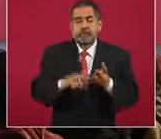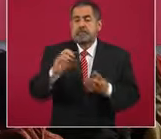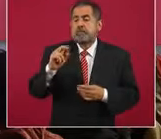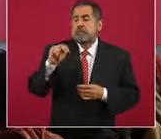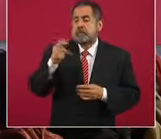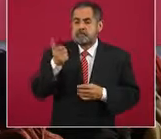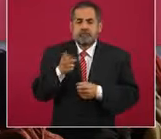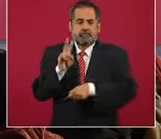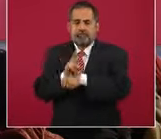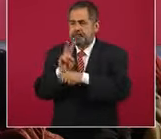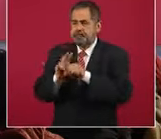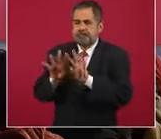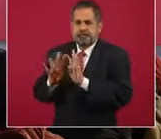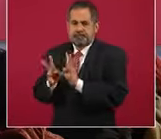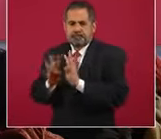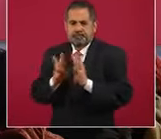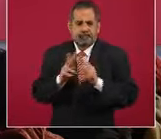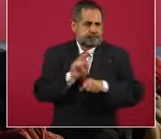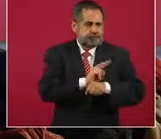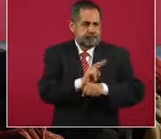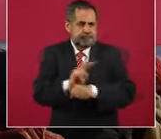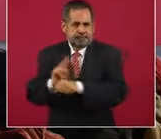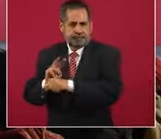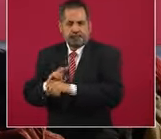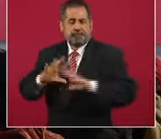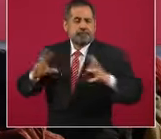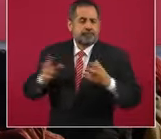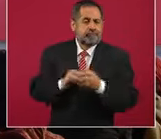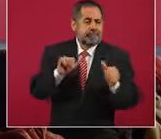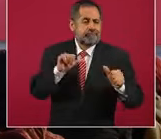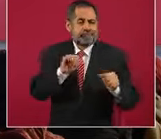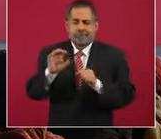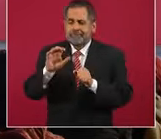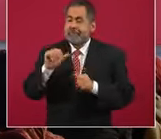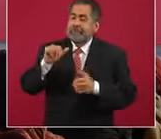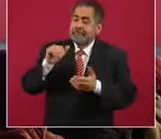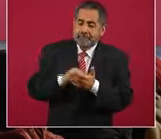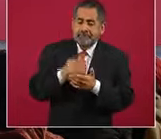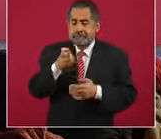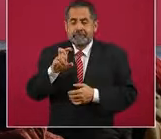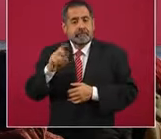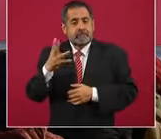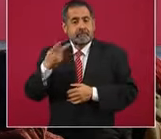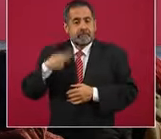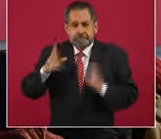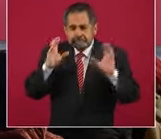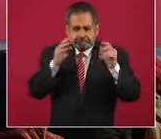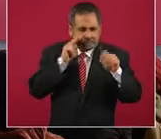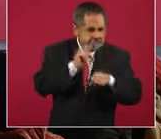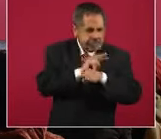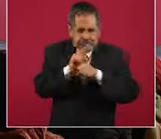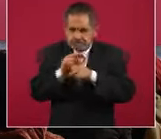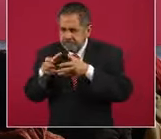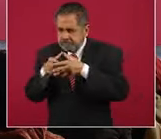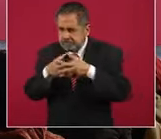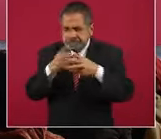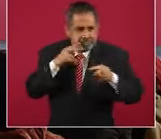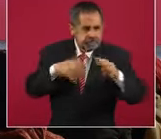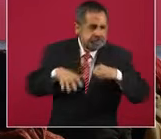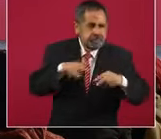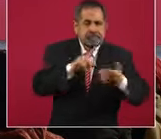han realizado en este mes 6.364 patrullajes alrededor de todas estas instalaciones y se cuentan con las